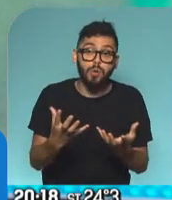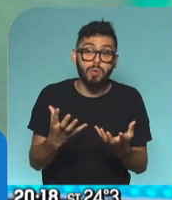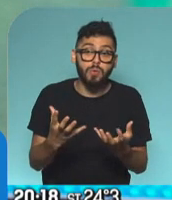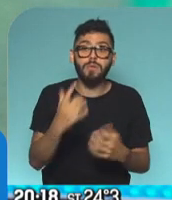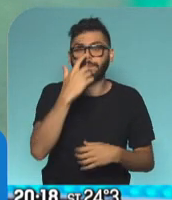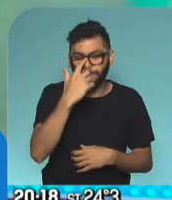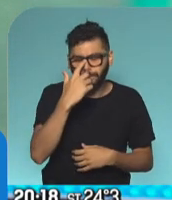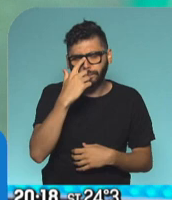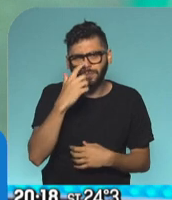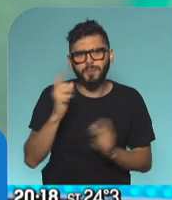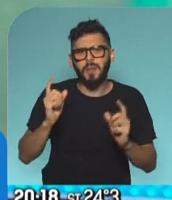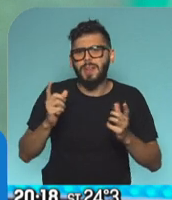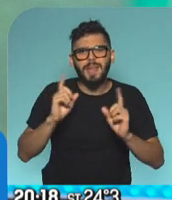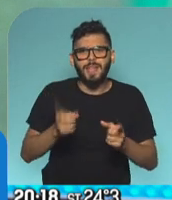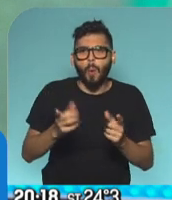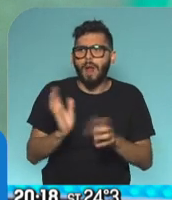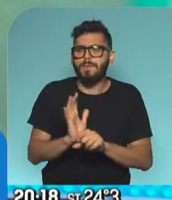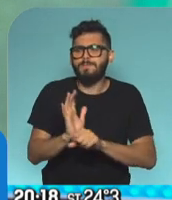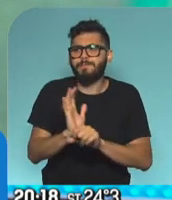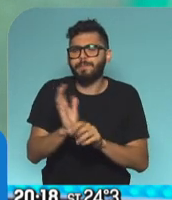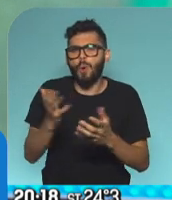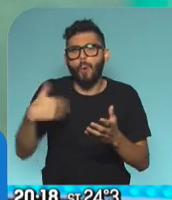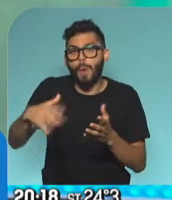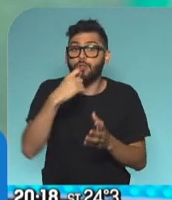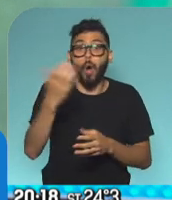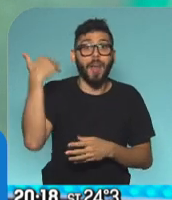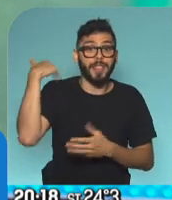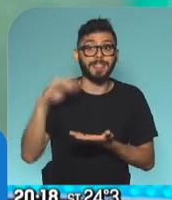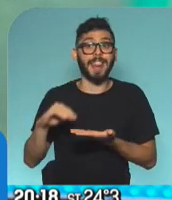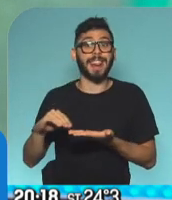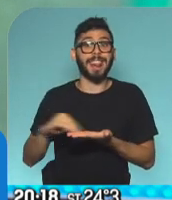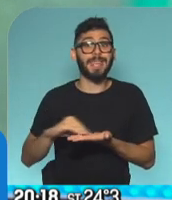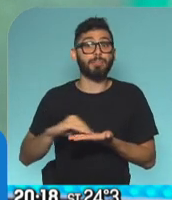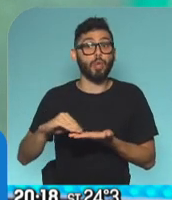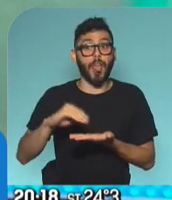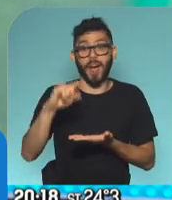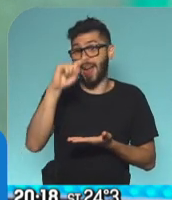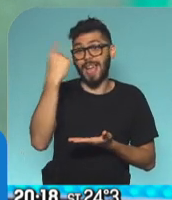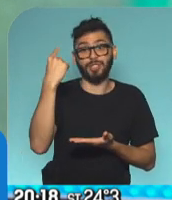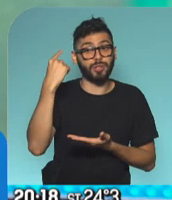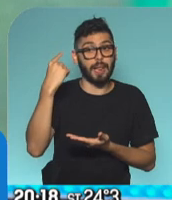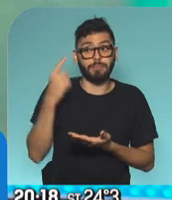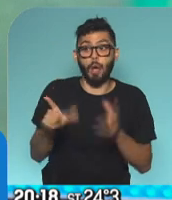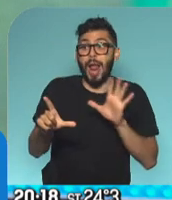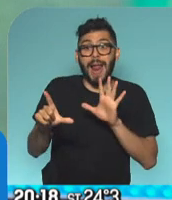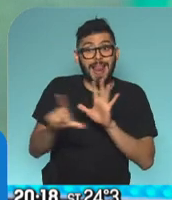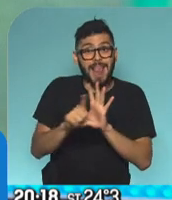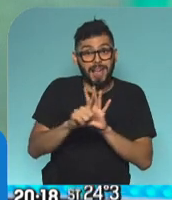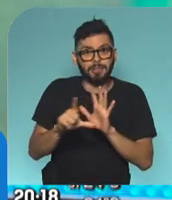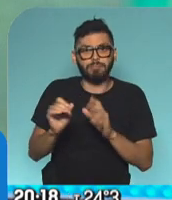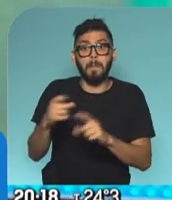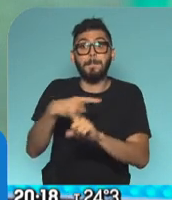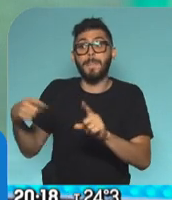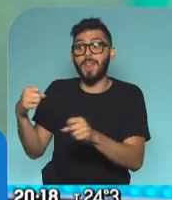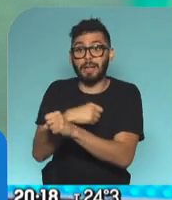además es inevitable no hemos visto como yo era diputada nacional cuando se trató esta ley y conseguimos media